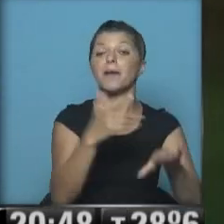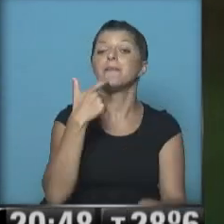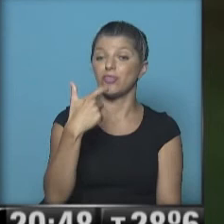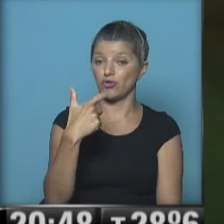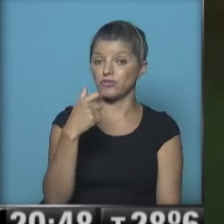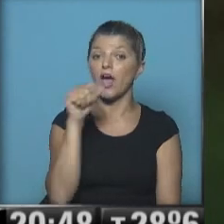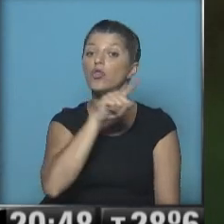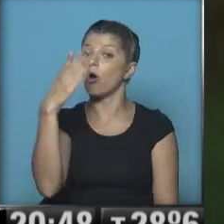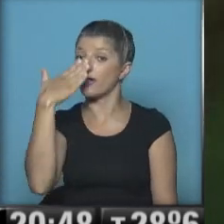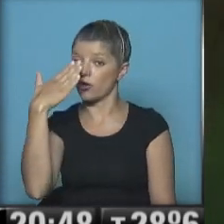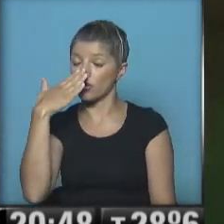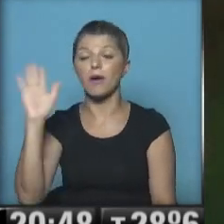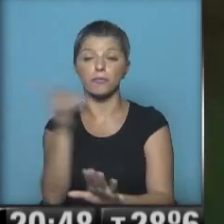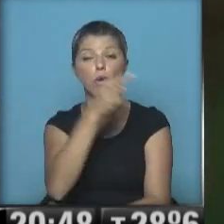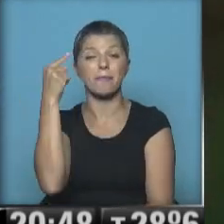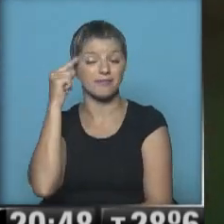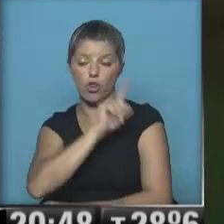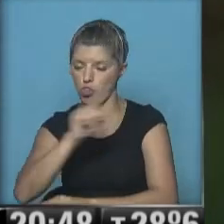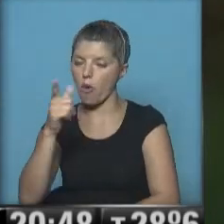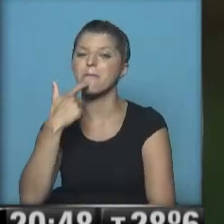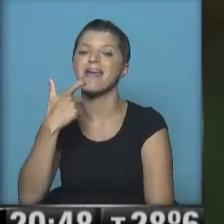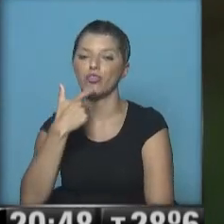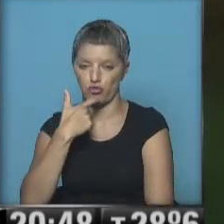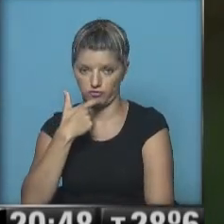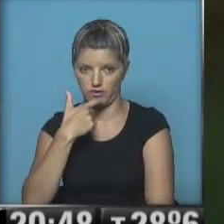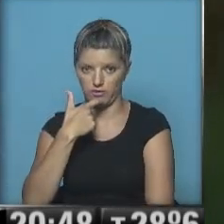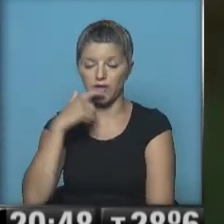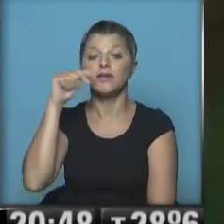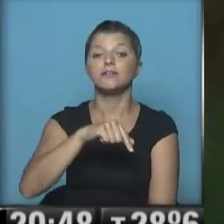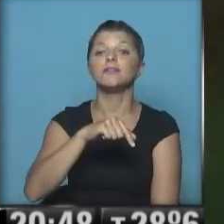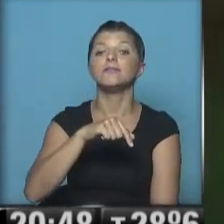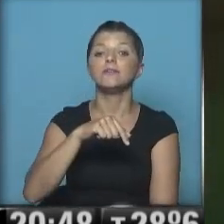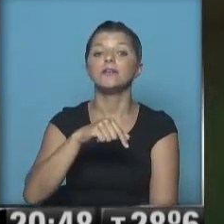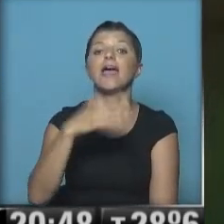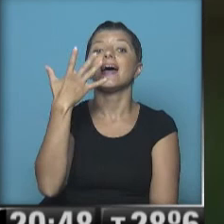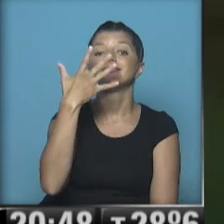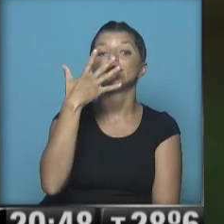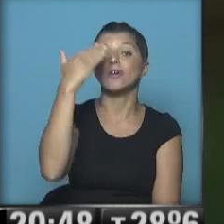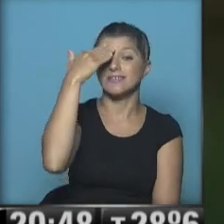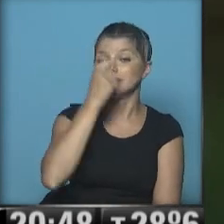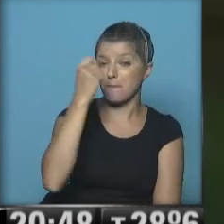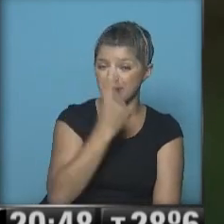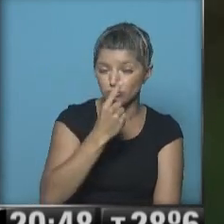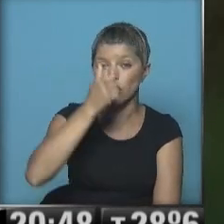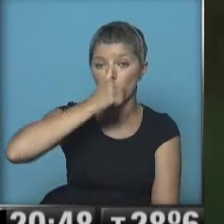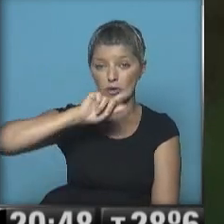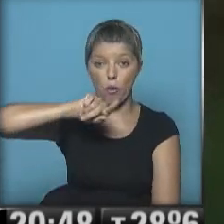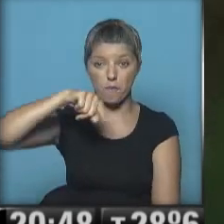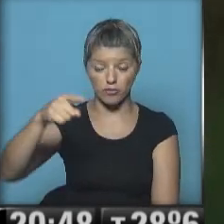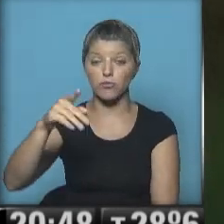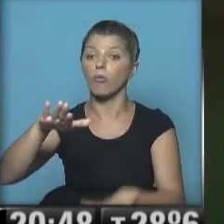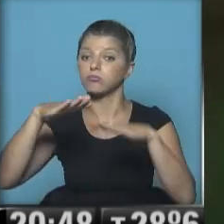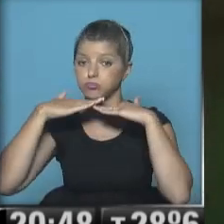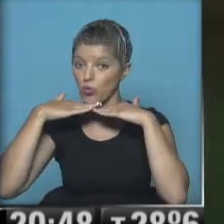en Córdoba como se especulaba en el día de ayer. En Mendoza, 17:15 del domingo, sin